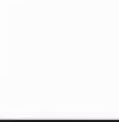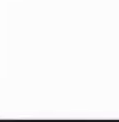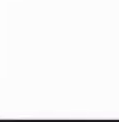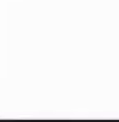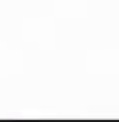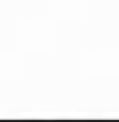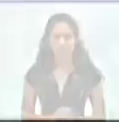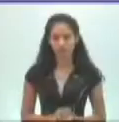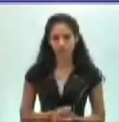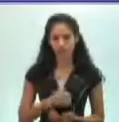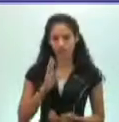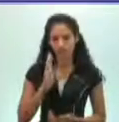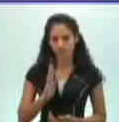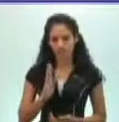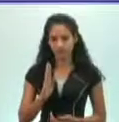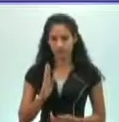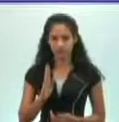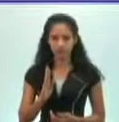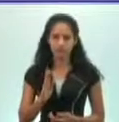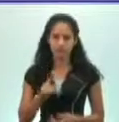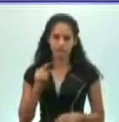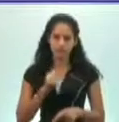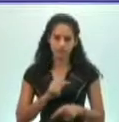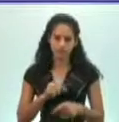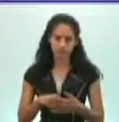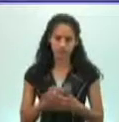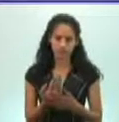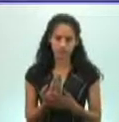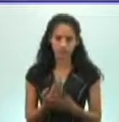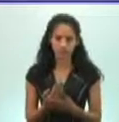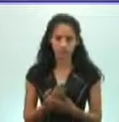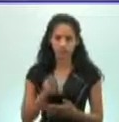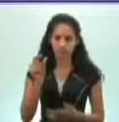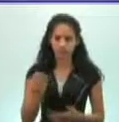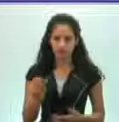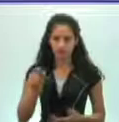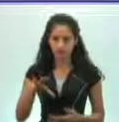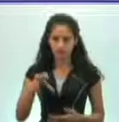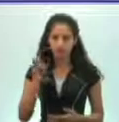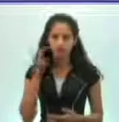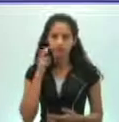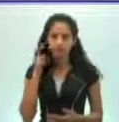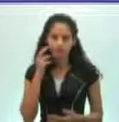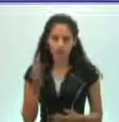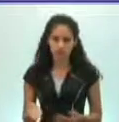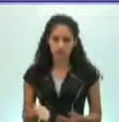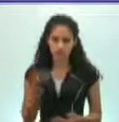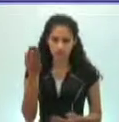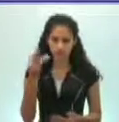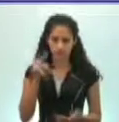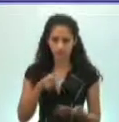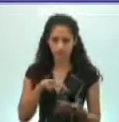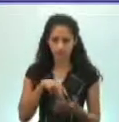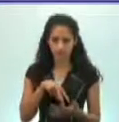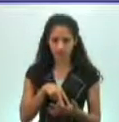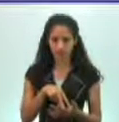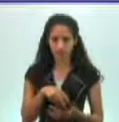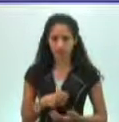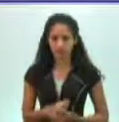En el inciso B, ¿durante qué días el flujo de pasajeros aumentó en esa parada?